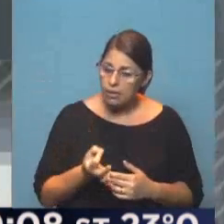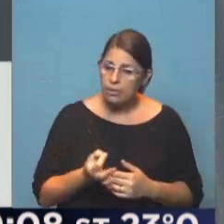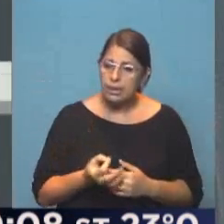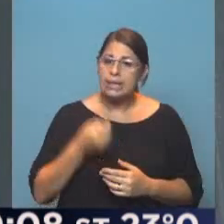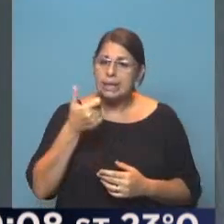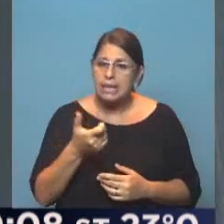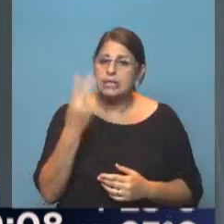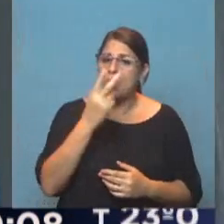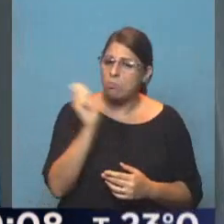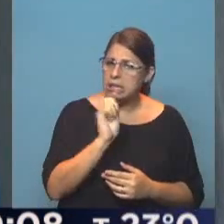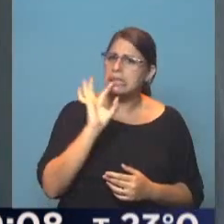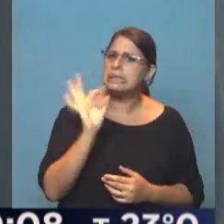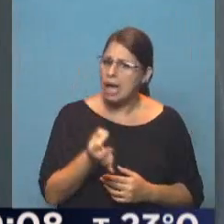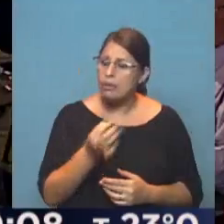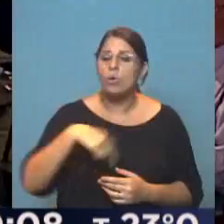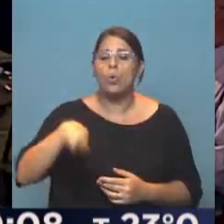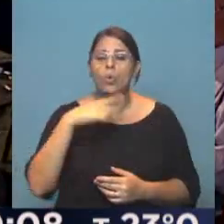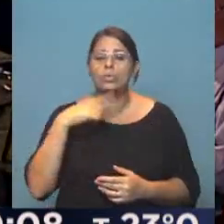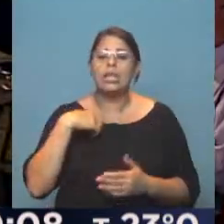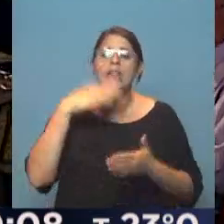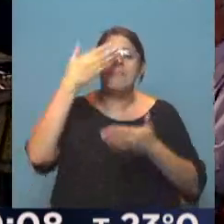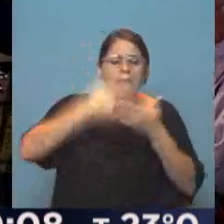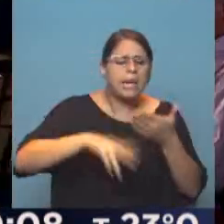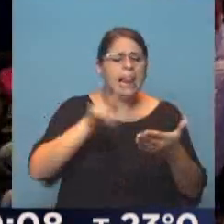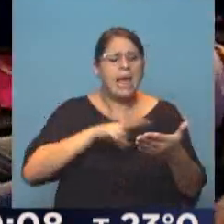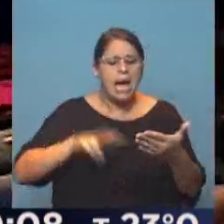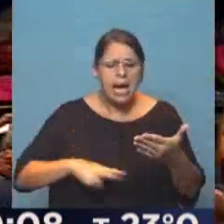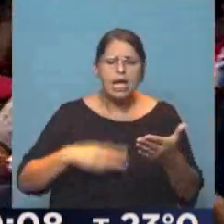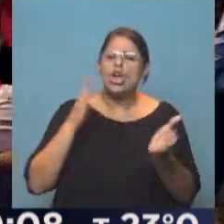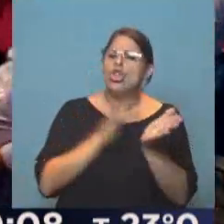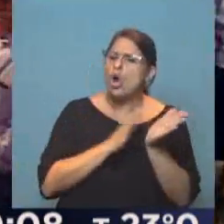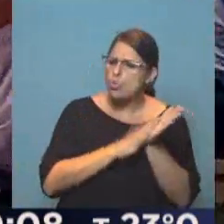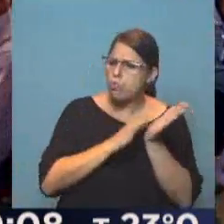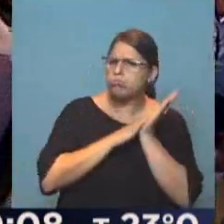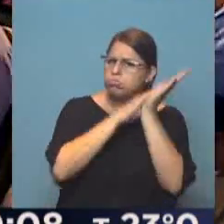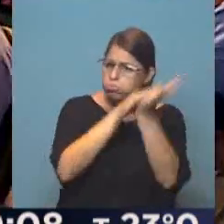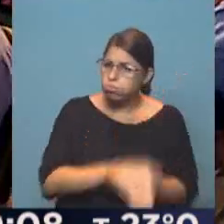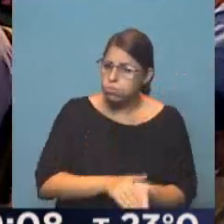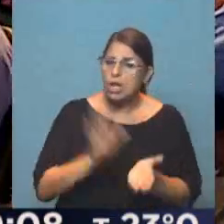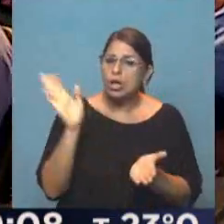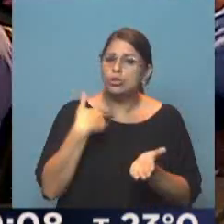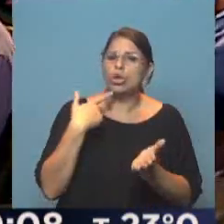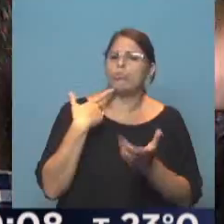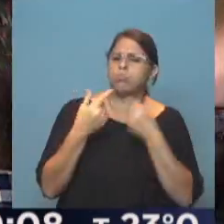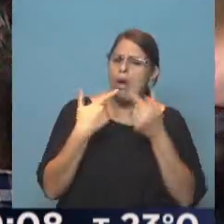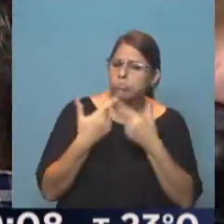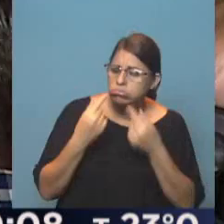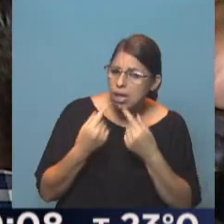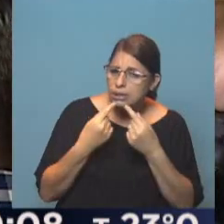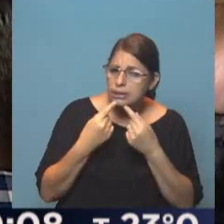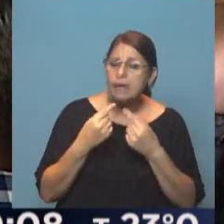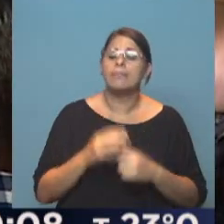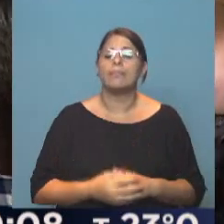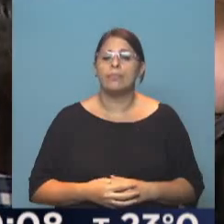casi 60 días, ustedes van a leer las actas, toda la documentación que se ha presentado y todos los reclamos, en vez